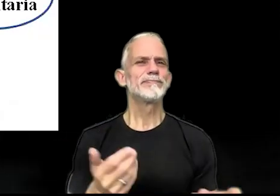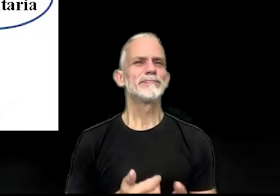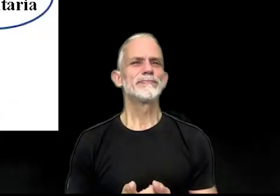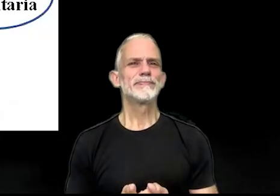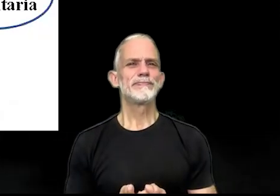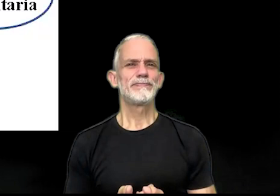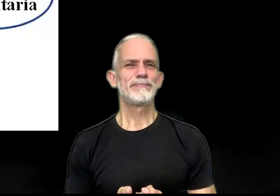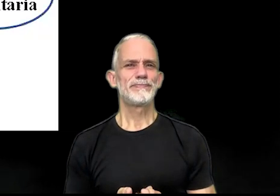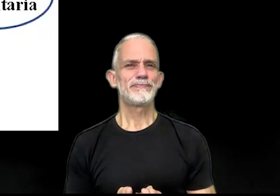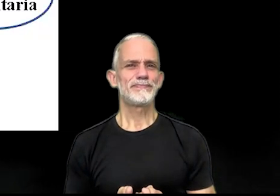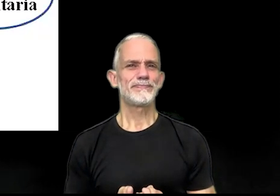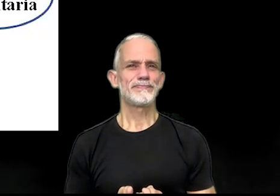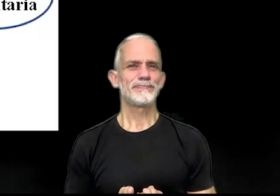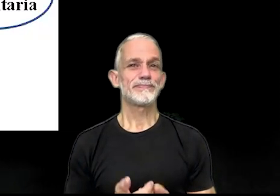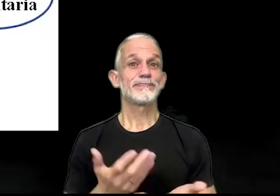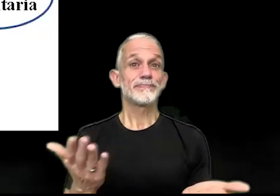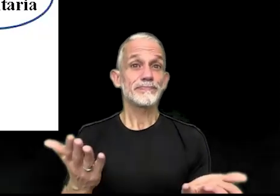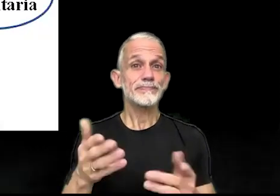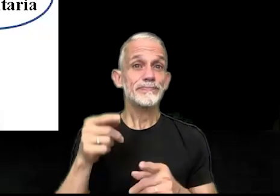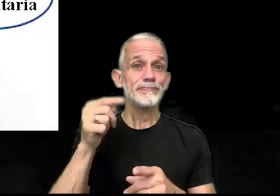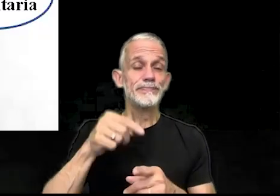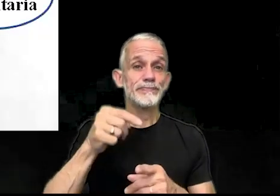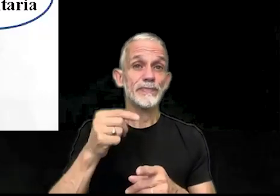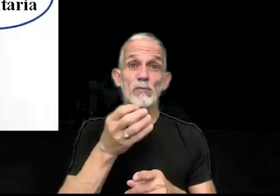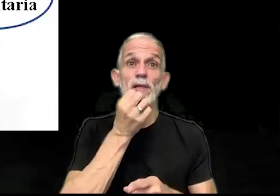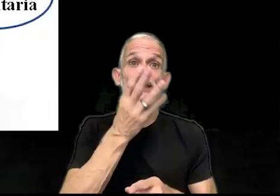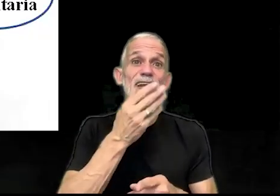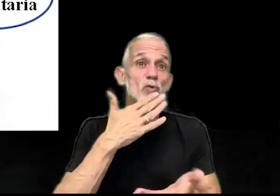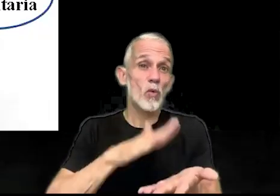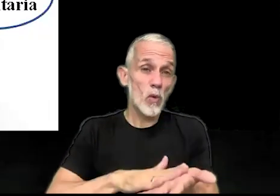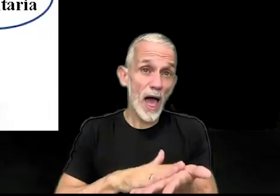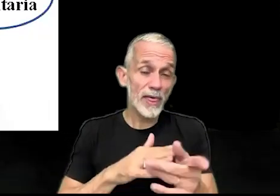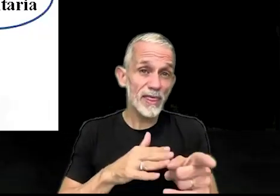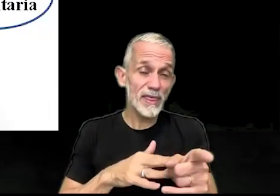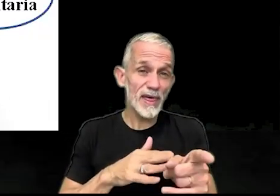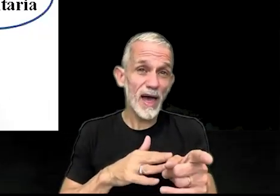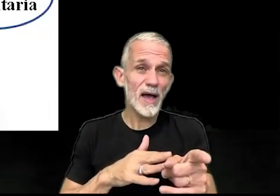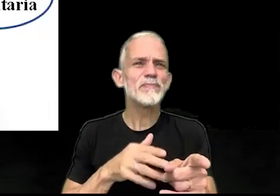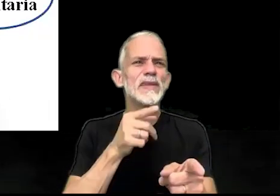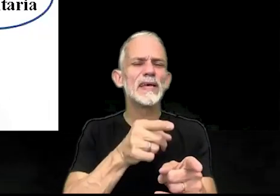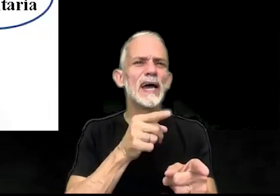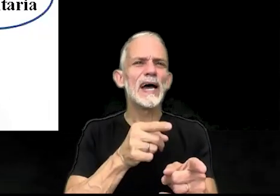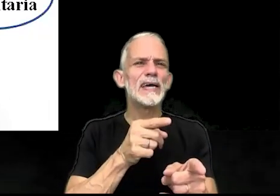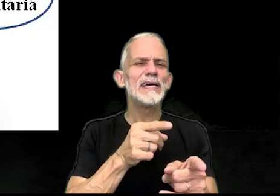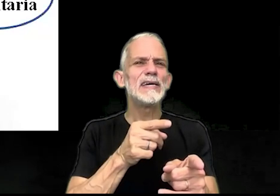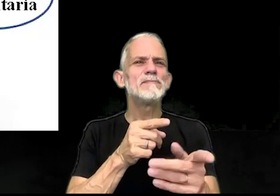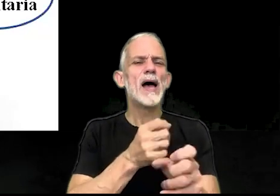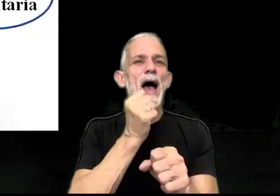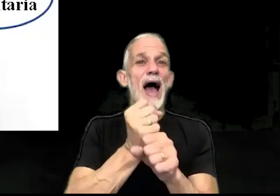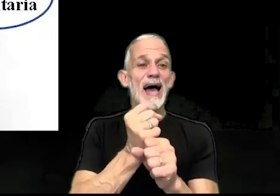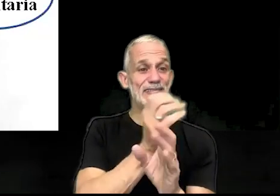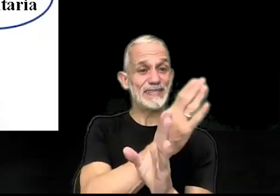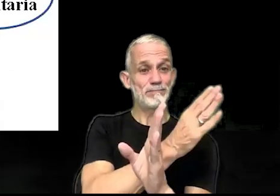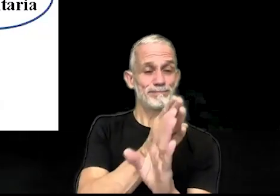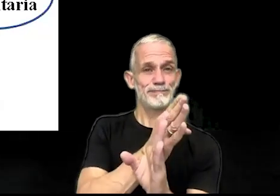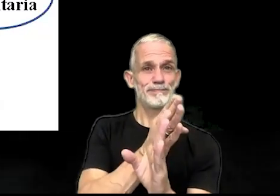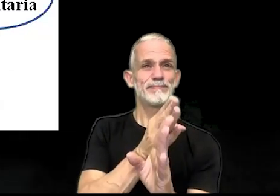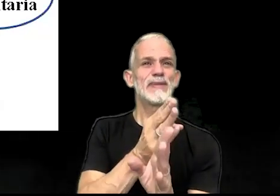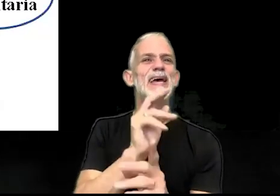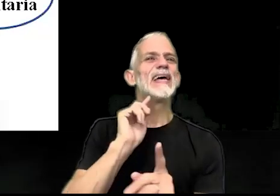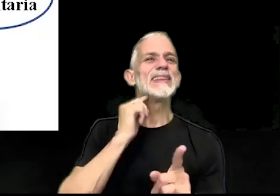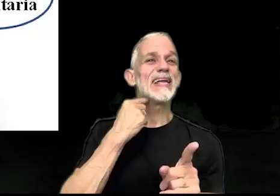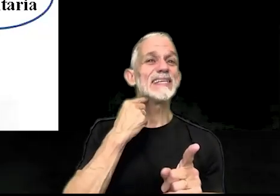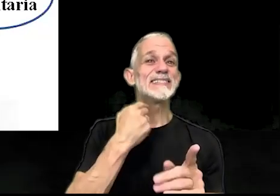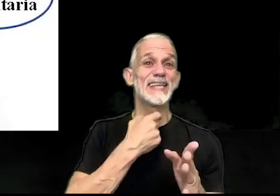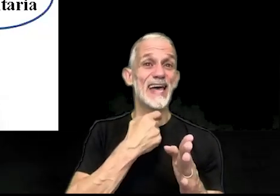caso? Yo voy a tener una declaración jurada en la cual hasta